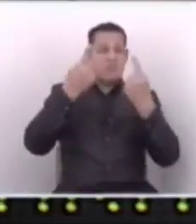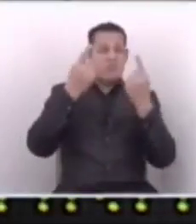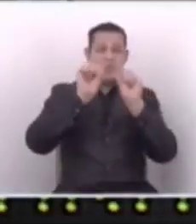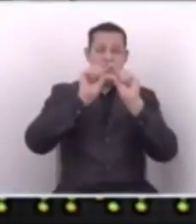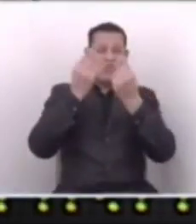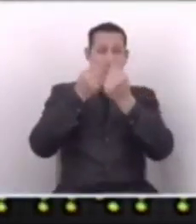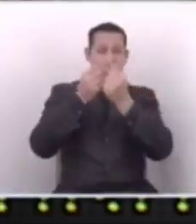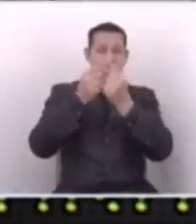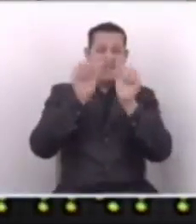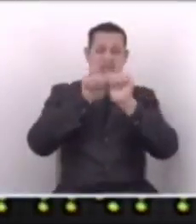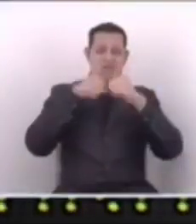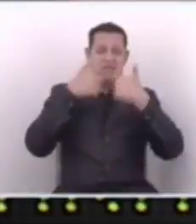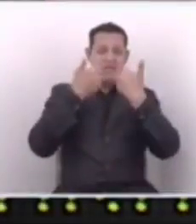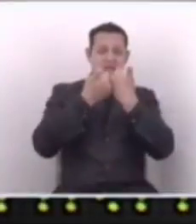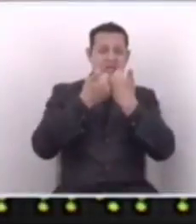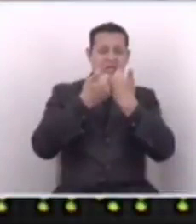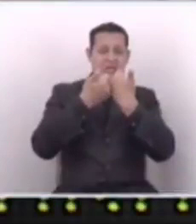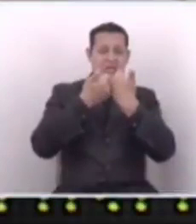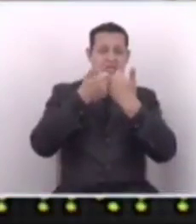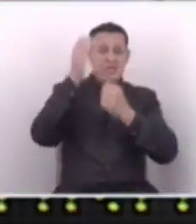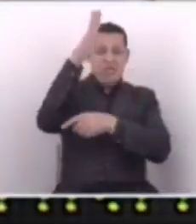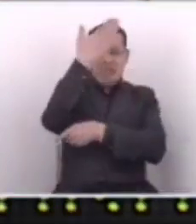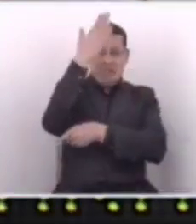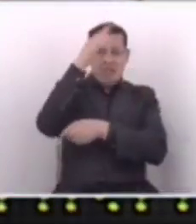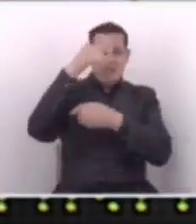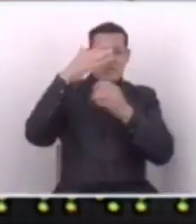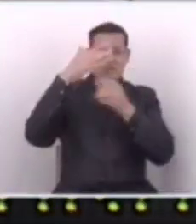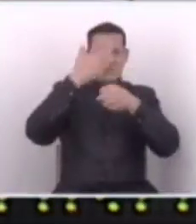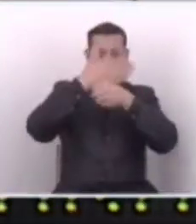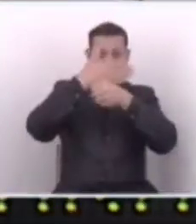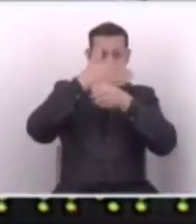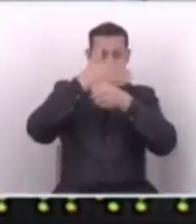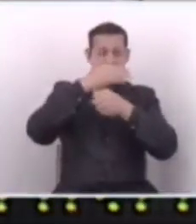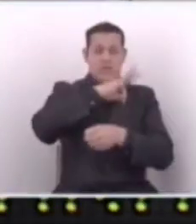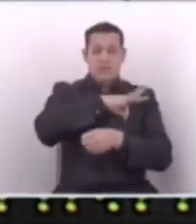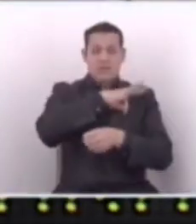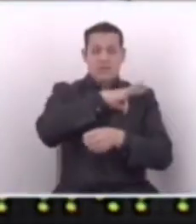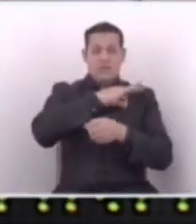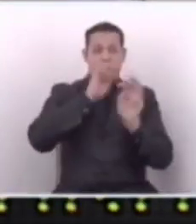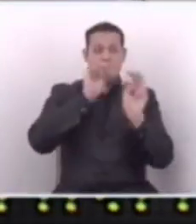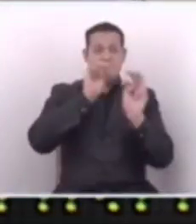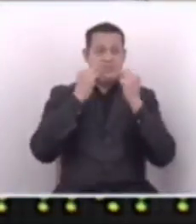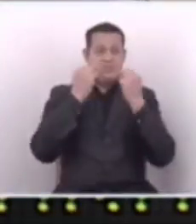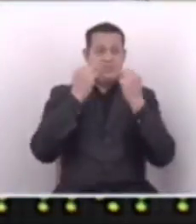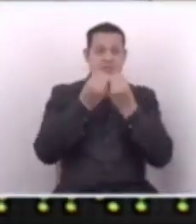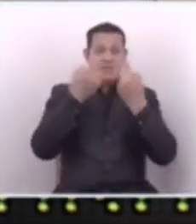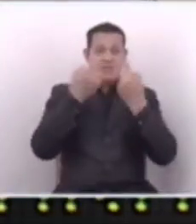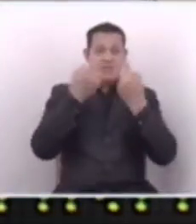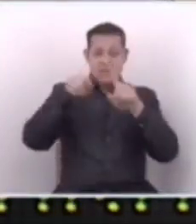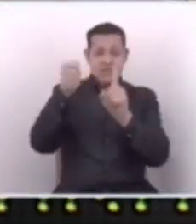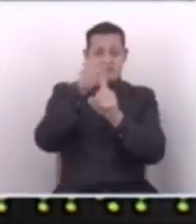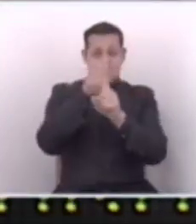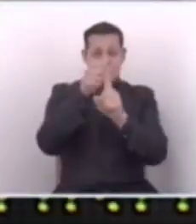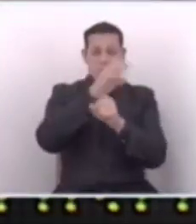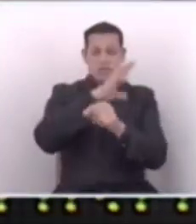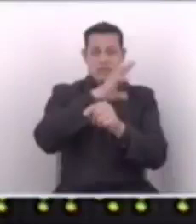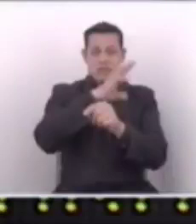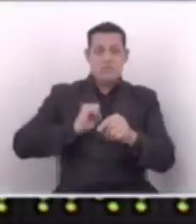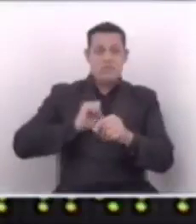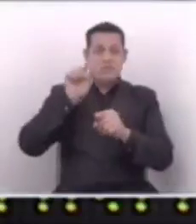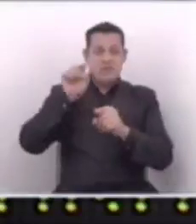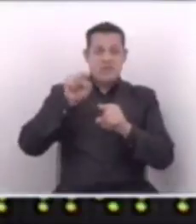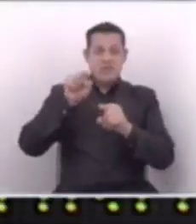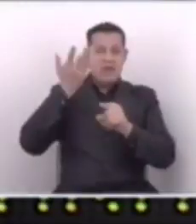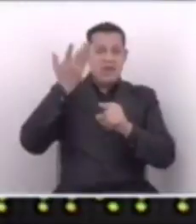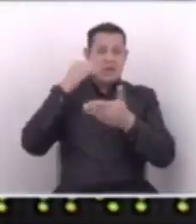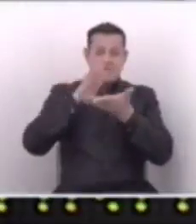oposición es todas estas organizaciones, embajadas, partidos políticos que están a favor de las pandillas y de que siga la violencia en El Salvador, porque de